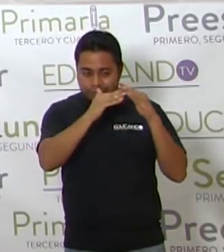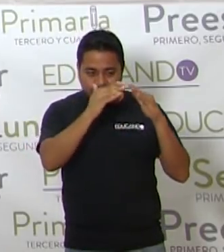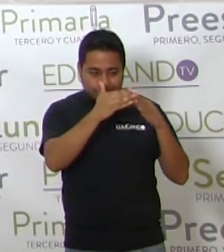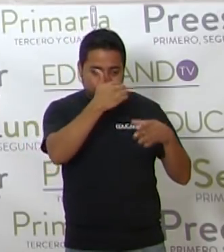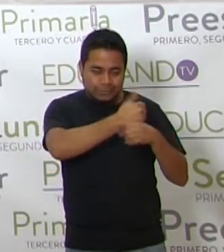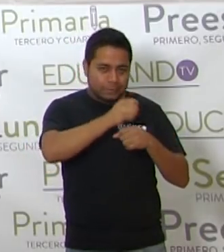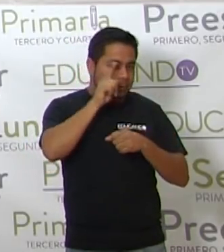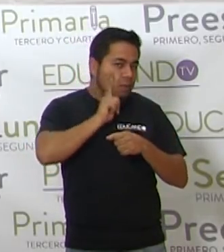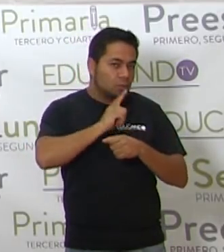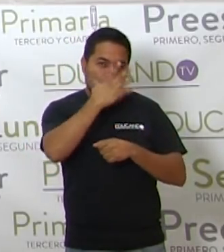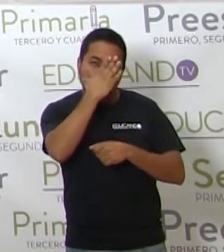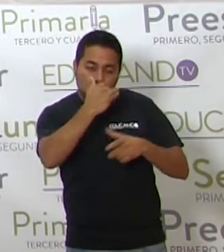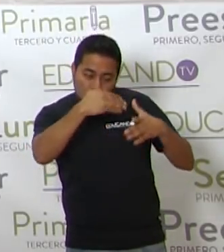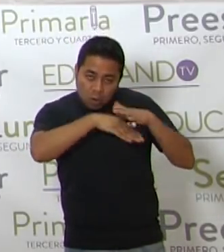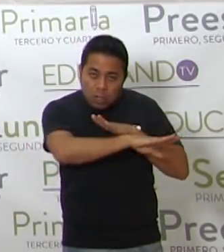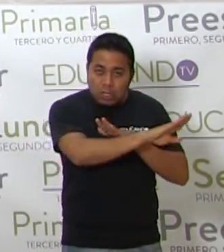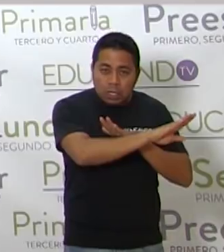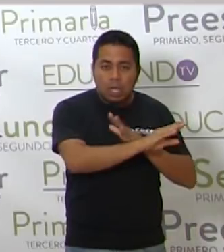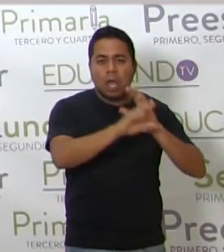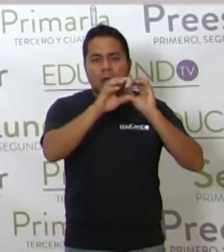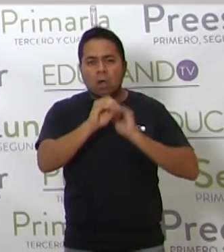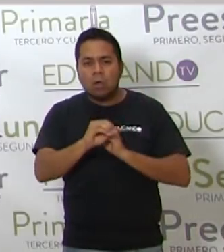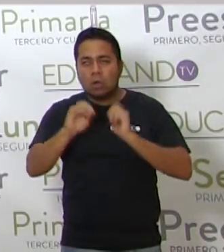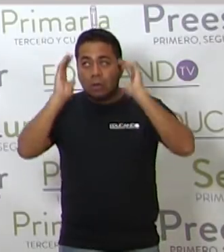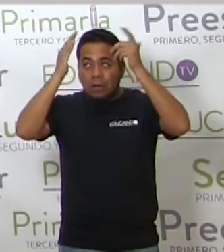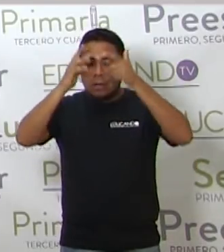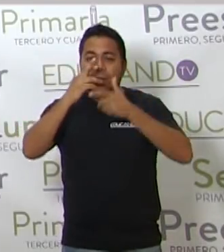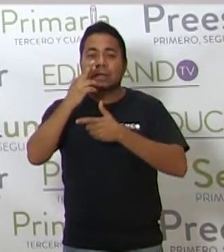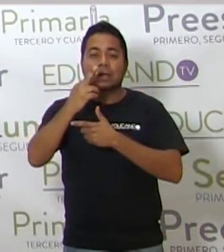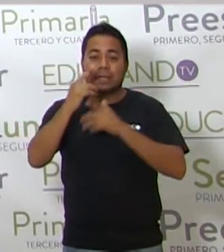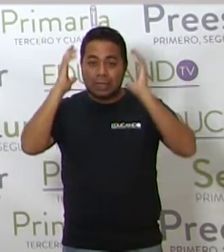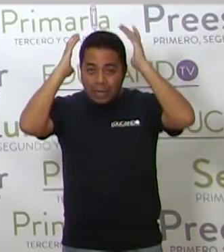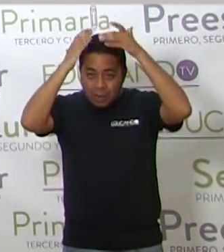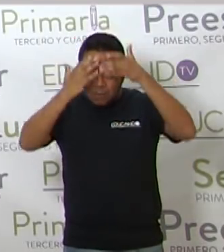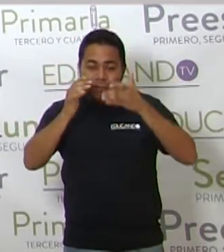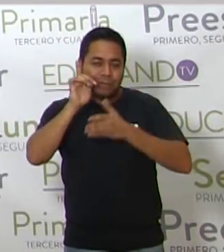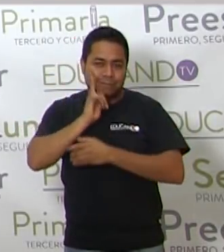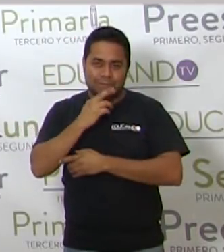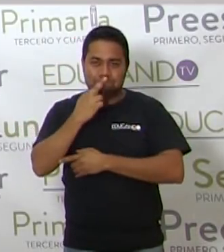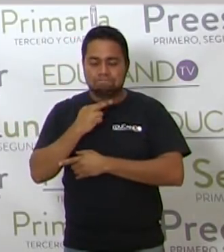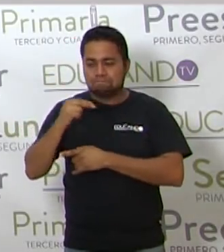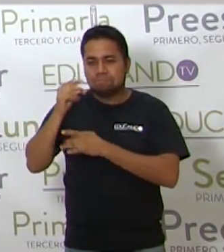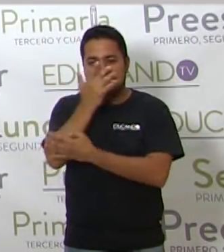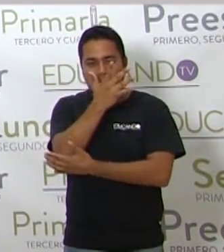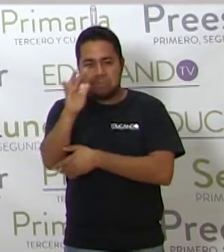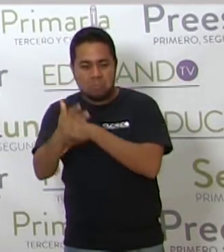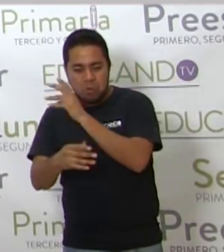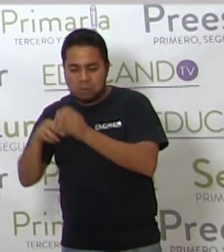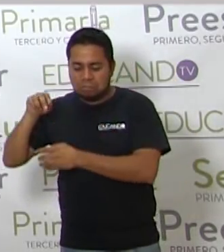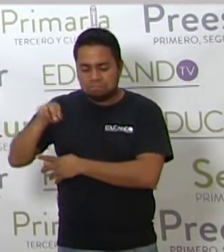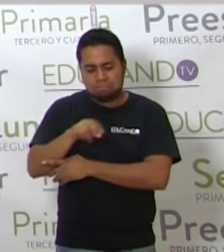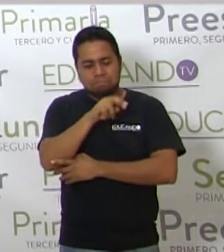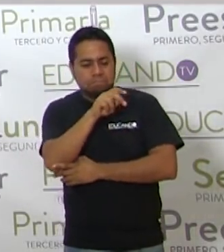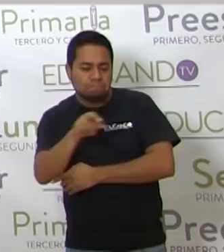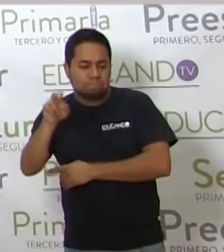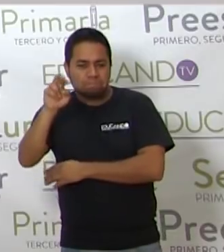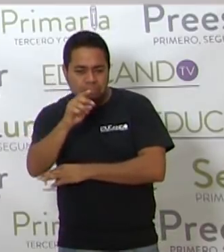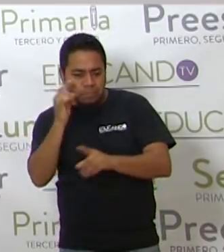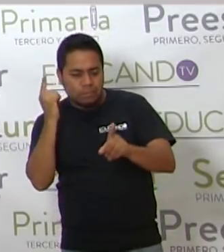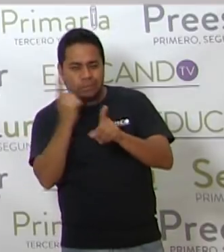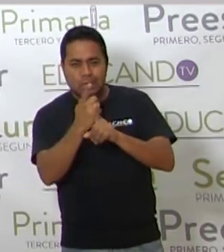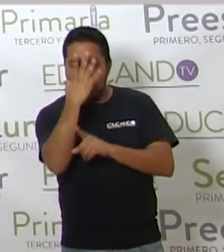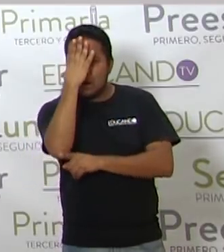de la abuelita o Caperucita camina por el bosque y se encuentra al lobo. ¿Qué